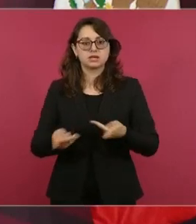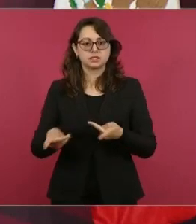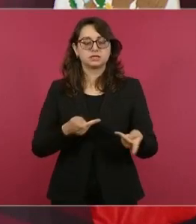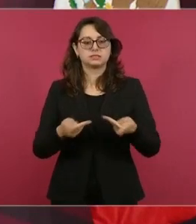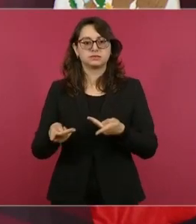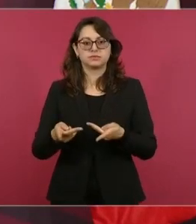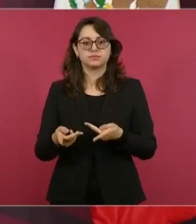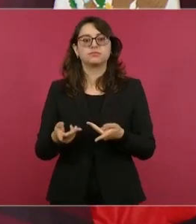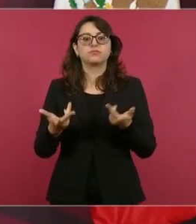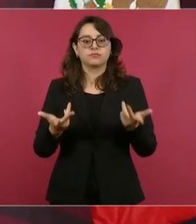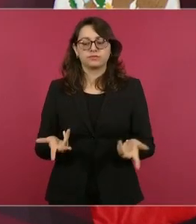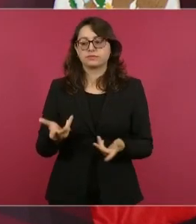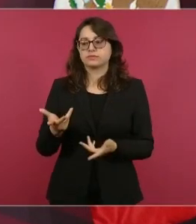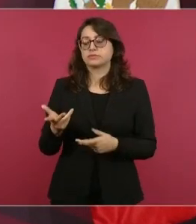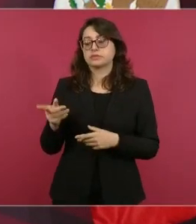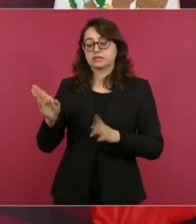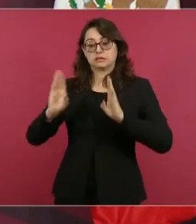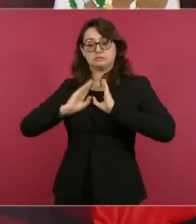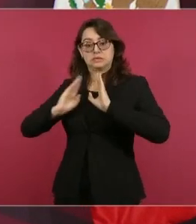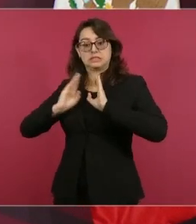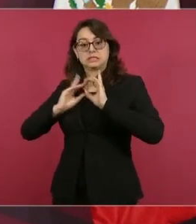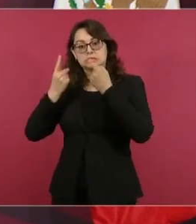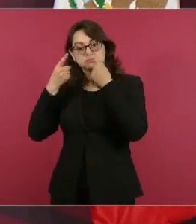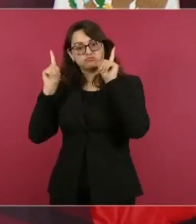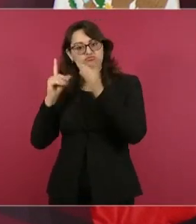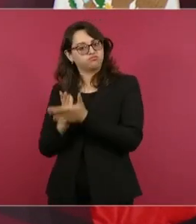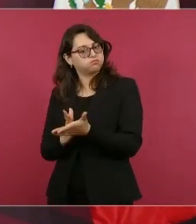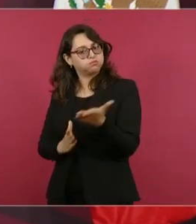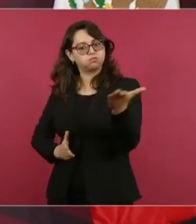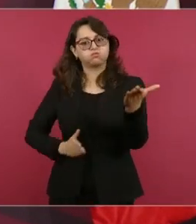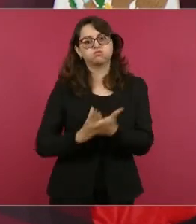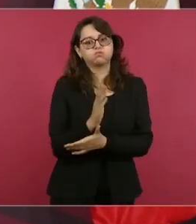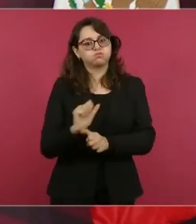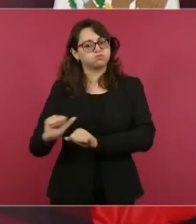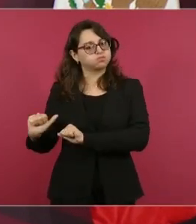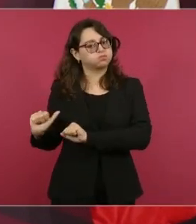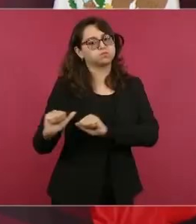equipos para auxilio a la población y alimentos.